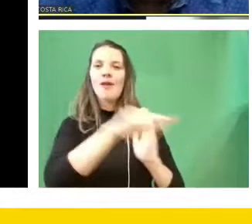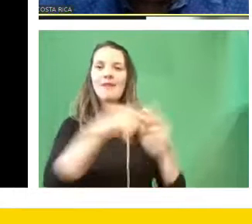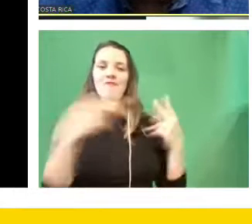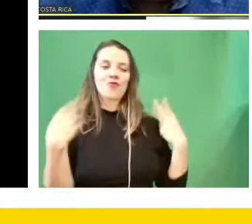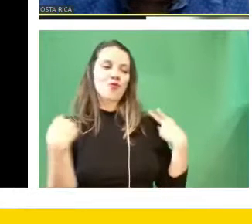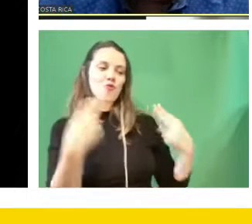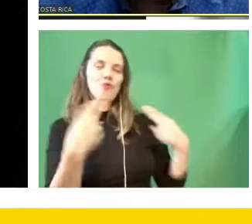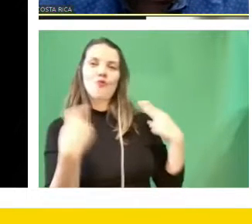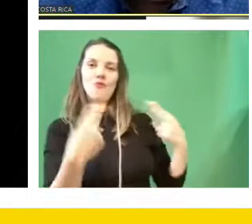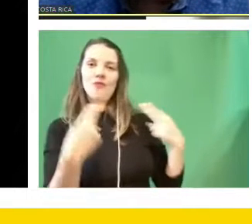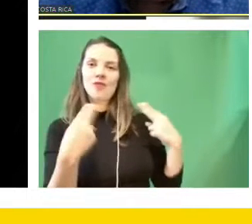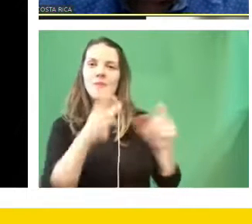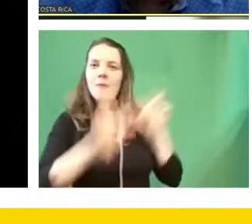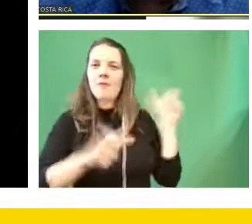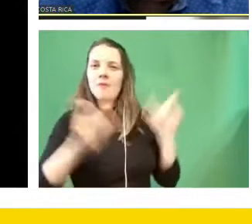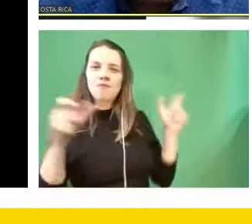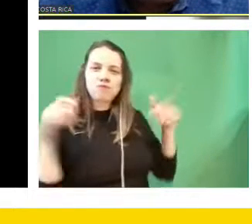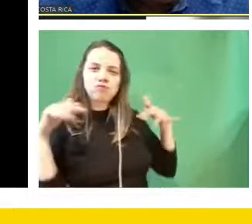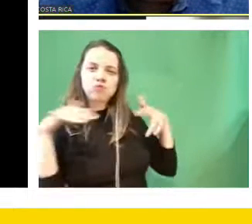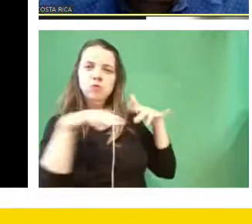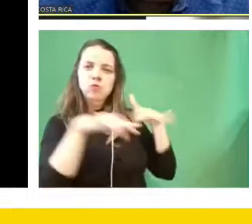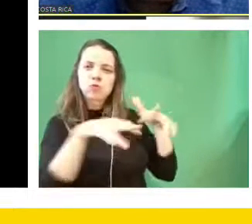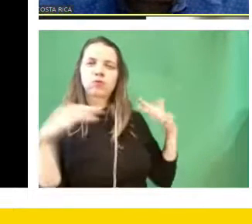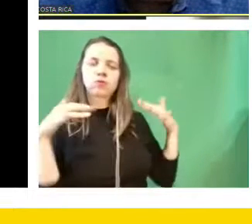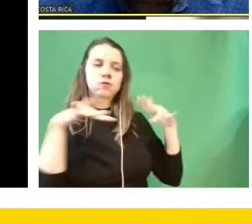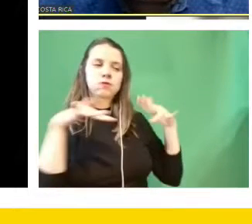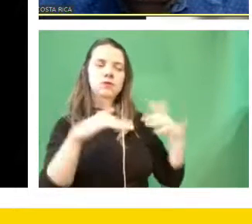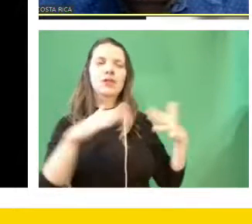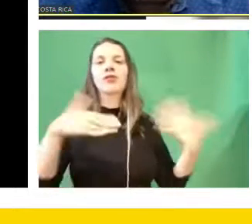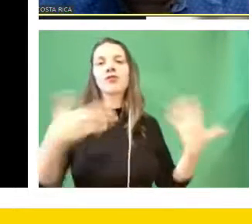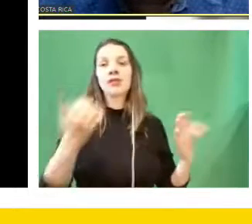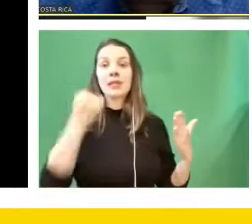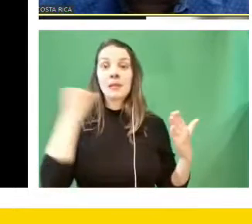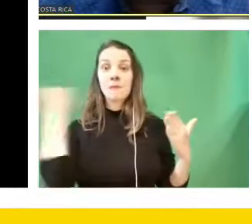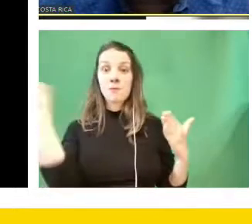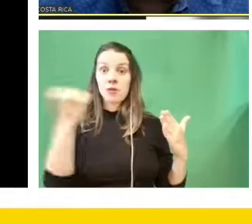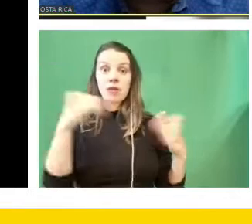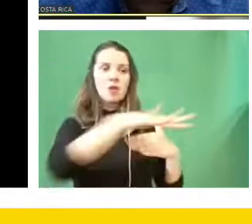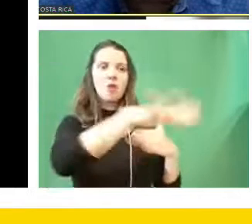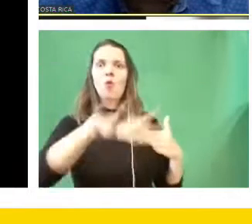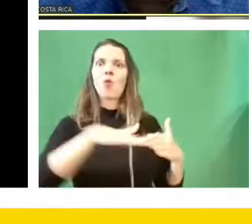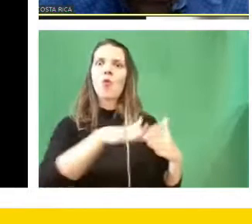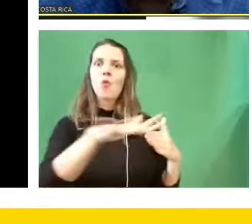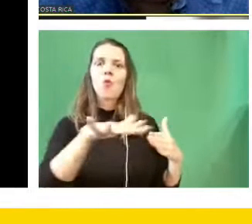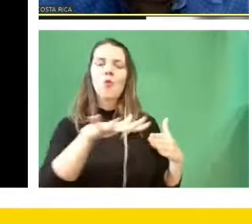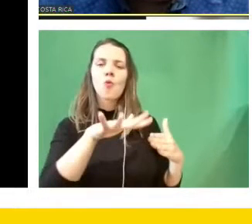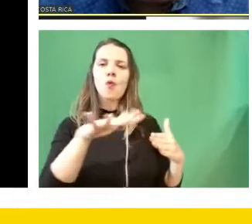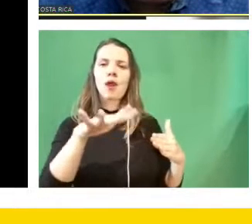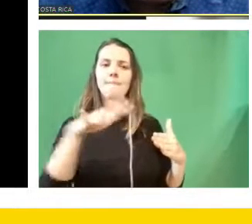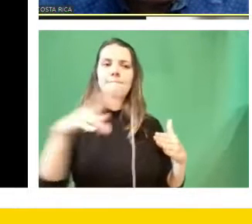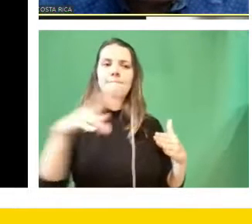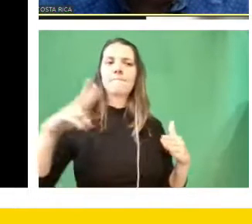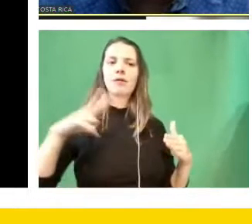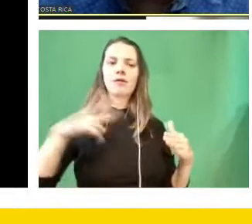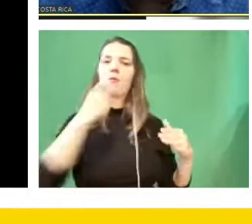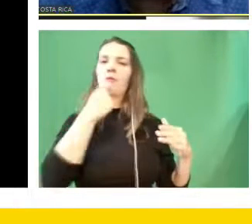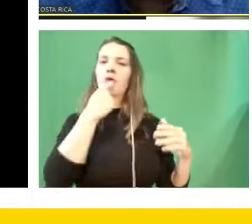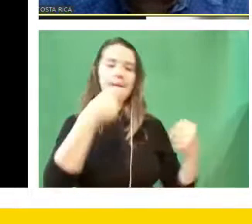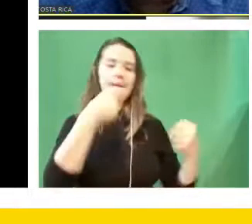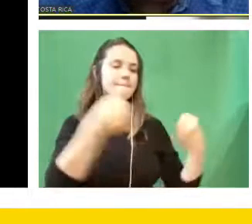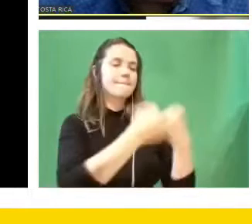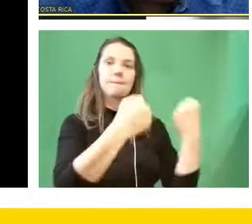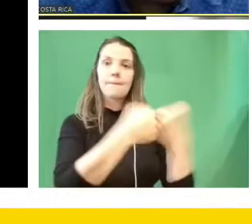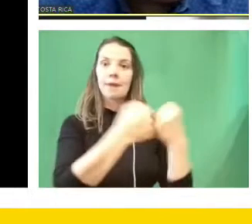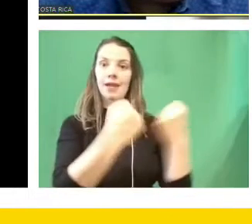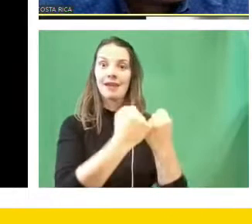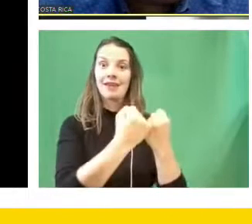de lograr que todas las áreas protegidas en Costa Rica, todo lo que son los parques nacionales, sean accesibles. Y a partir de esa